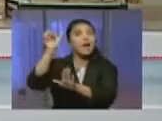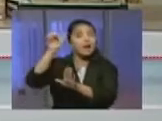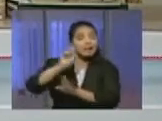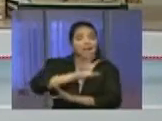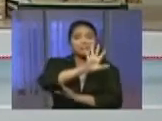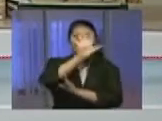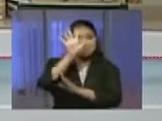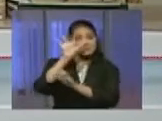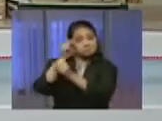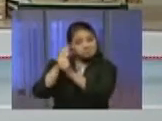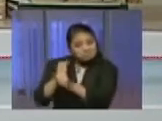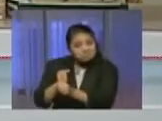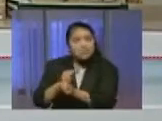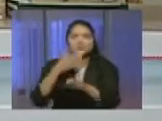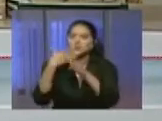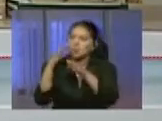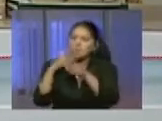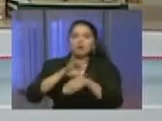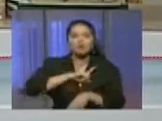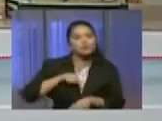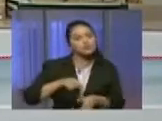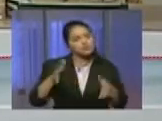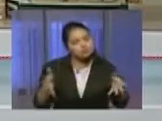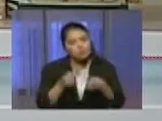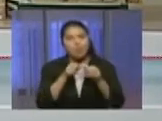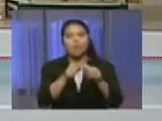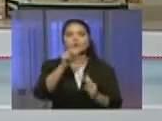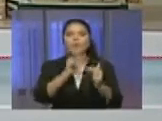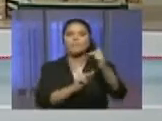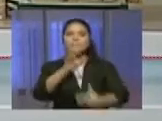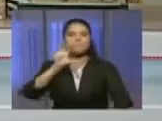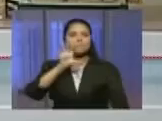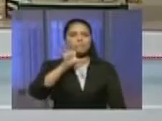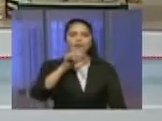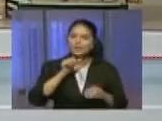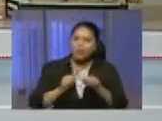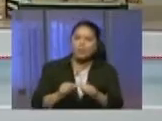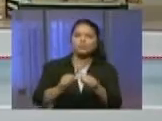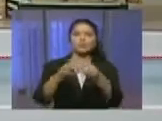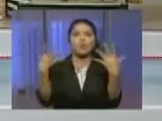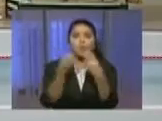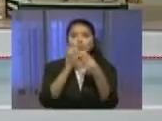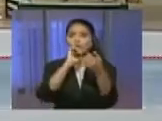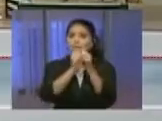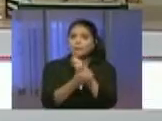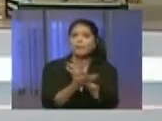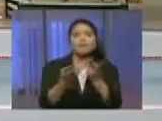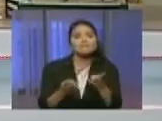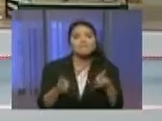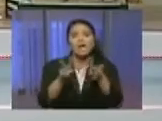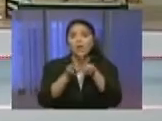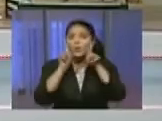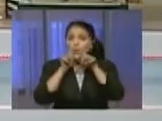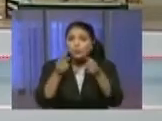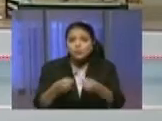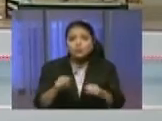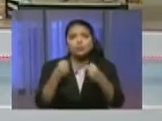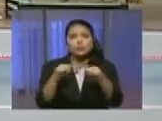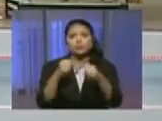Mientras tanto sigamos haciendo Patria y sigamos construyendo con el deporte los valores de la generación de oro